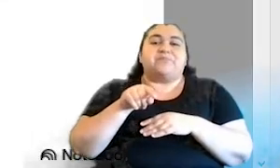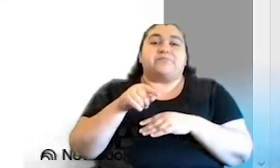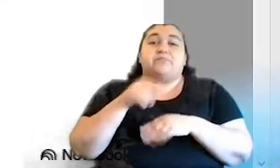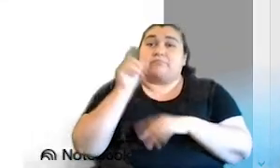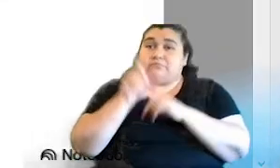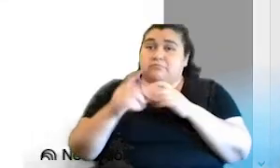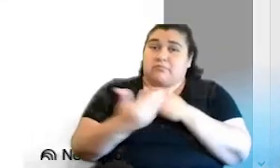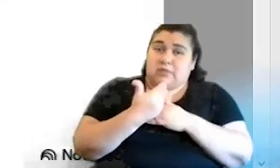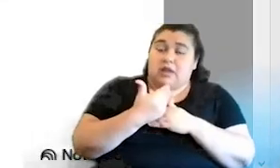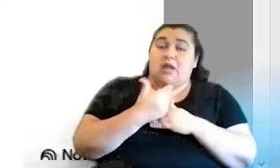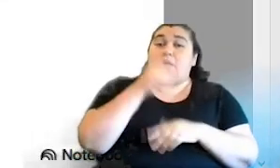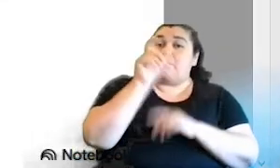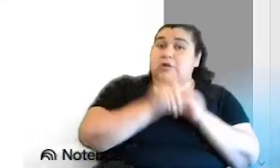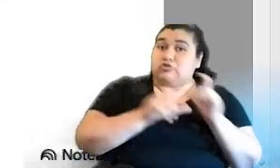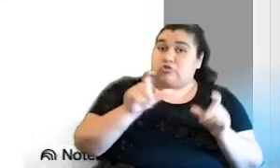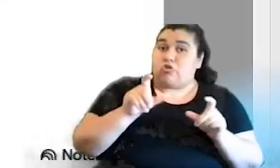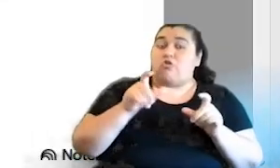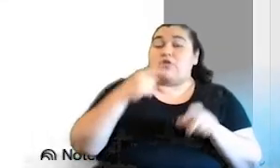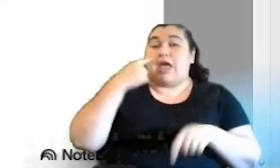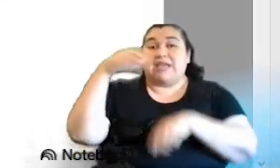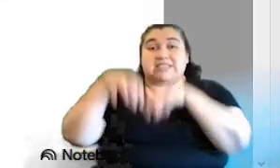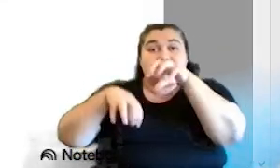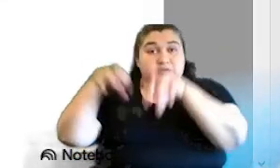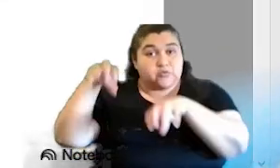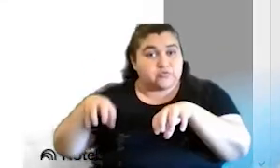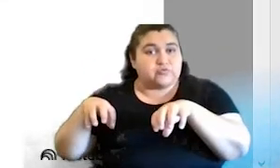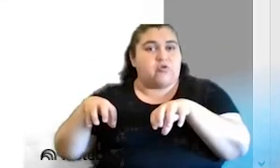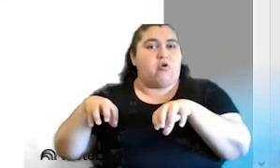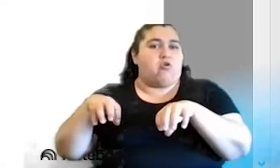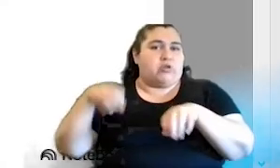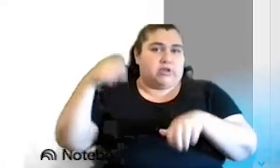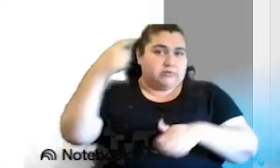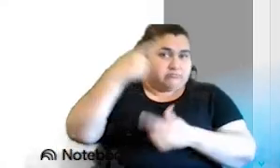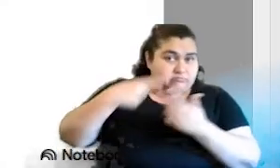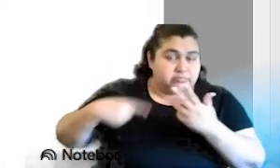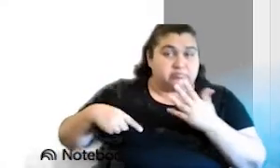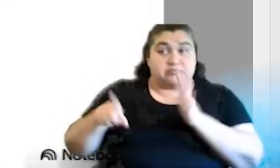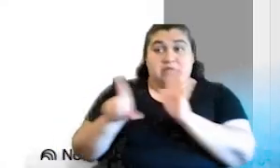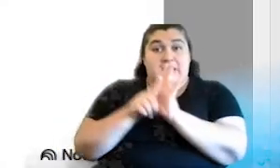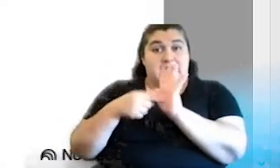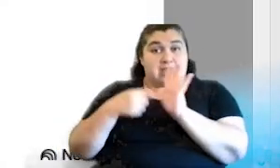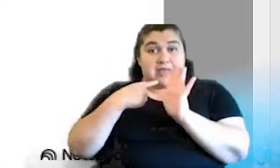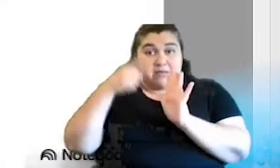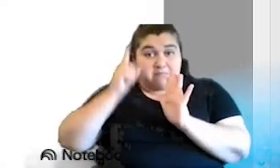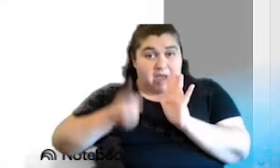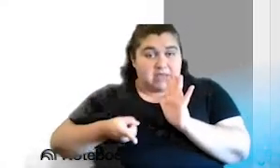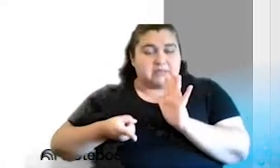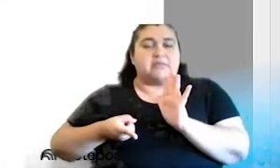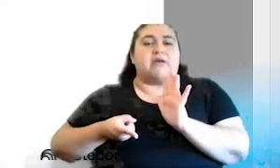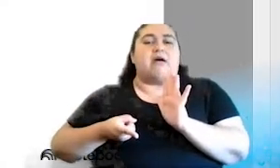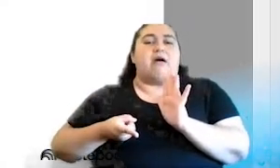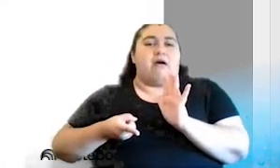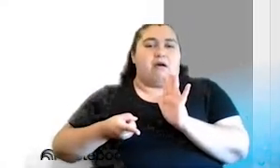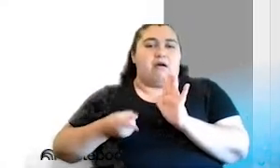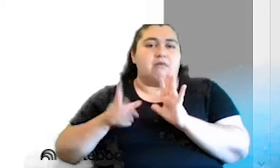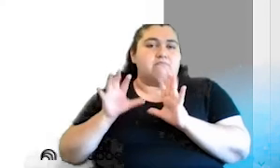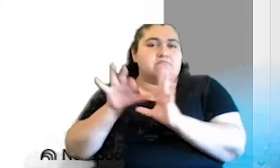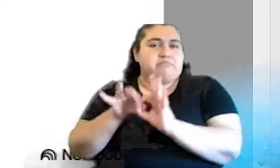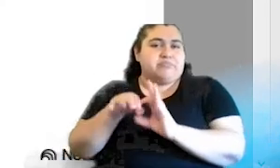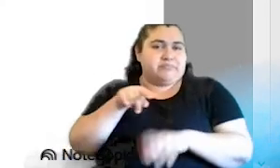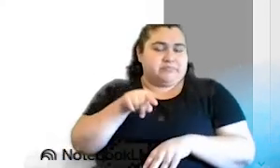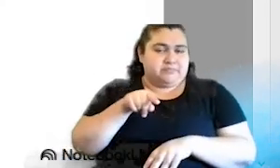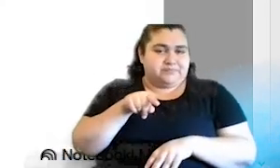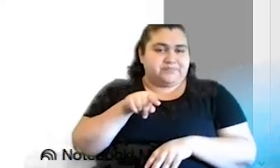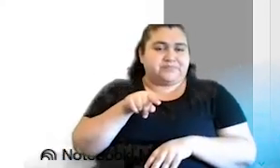personas jurídicas y demás sujetos que indica esta misma ley, quedan alcanzados por el impuesto. Párrafos